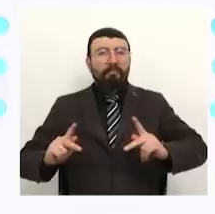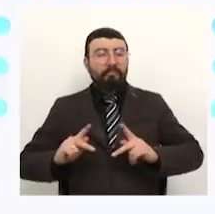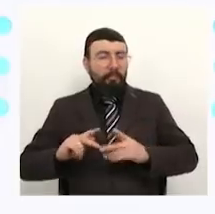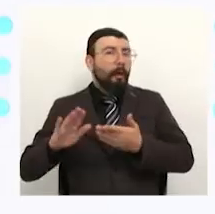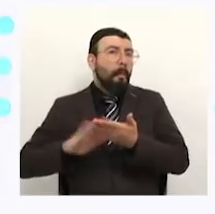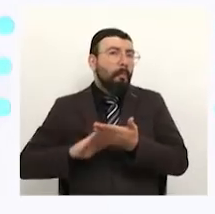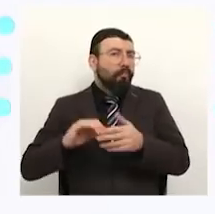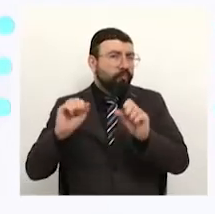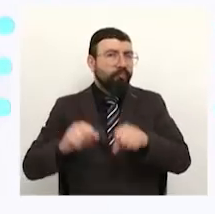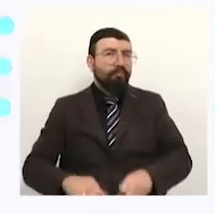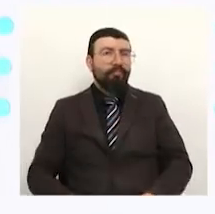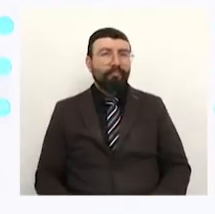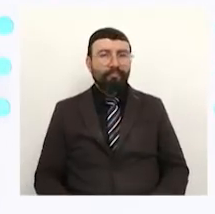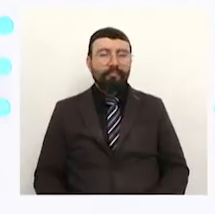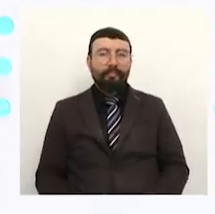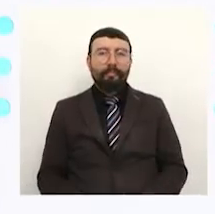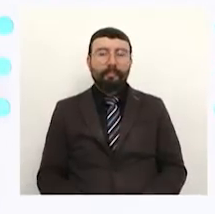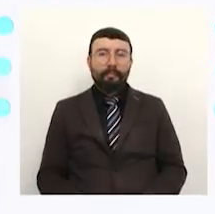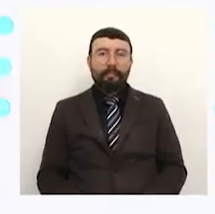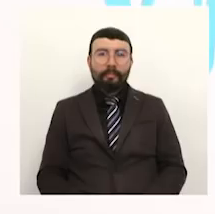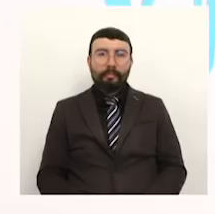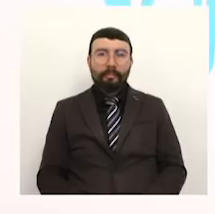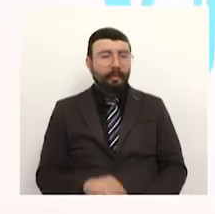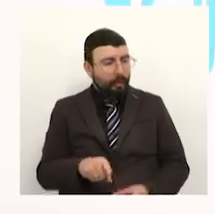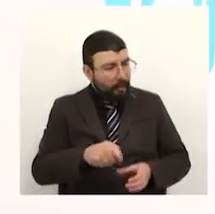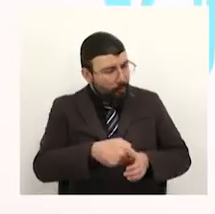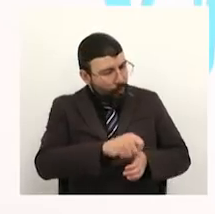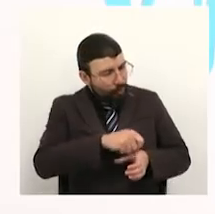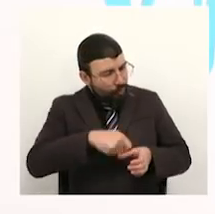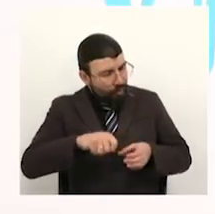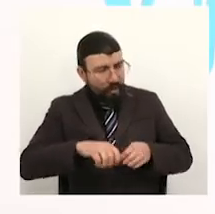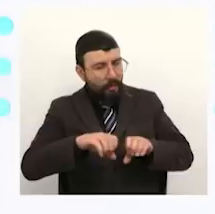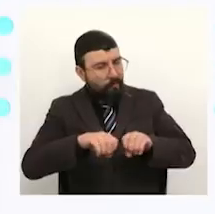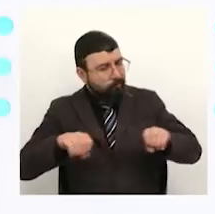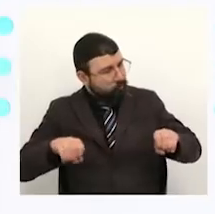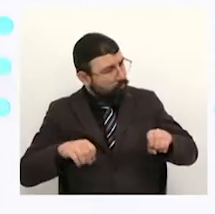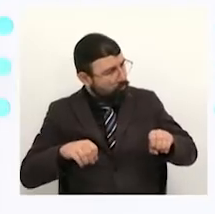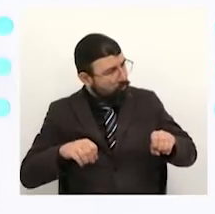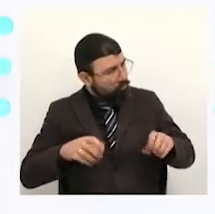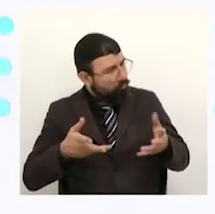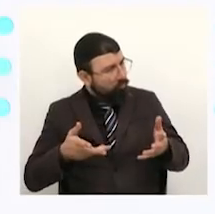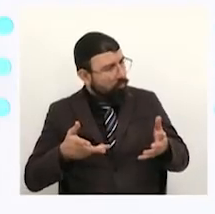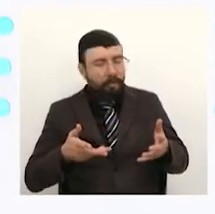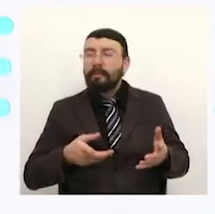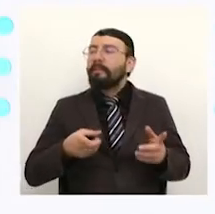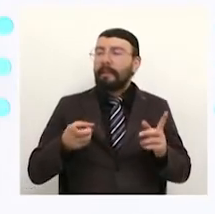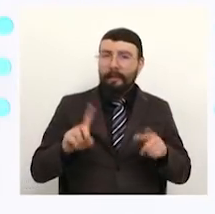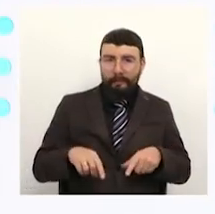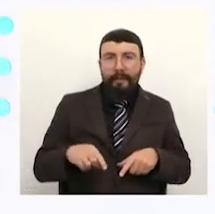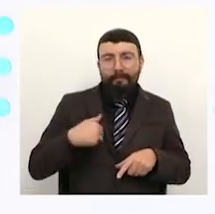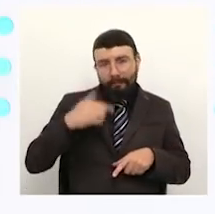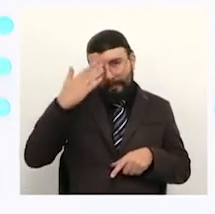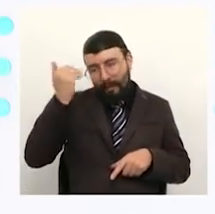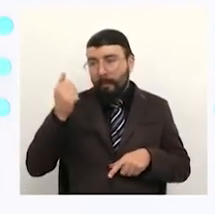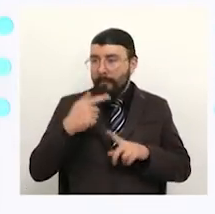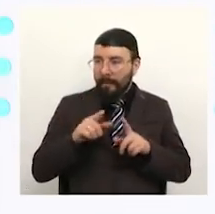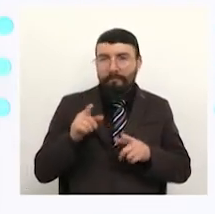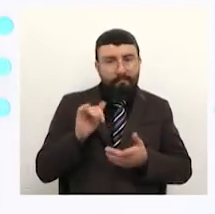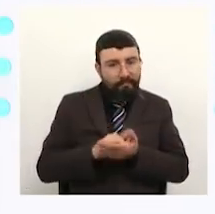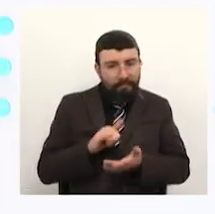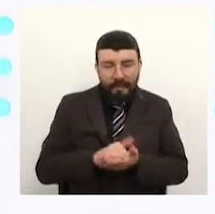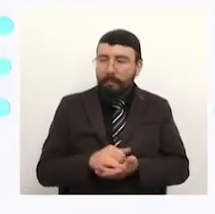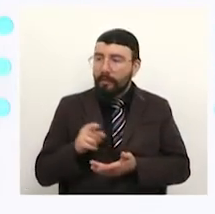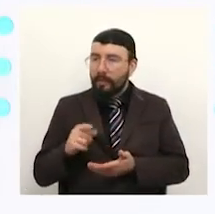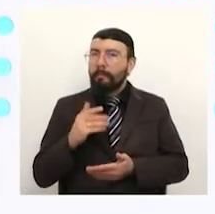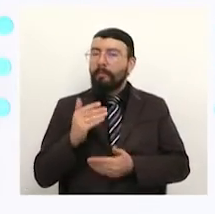contra los síntomas respiratorios crónicos y embutidos y enlatados también se me escapaban ahí pero si también tienen una relación importante por lo mismo por el